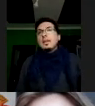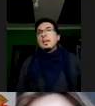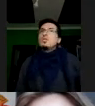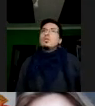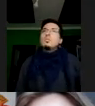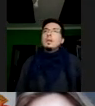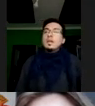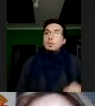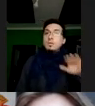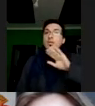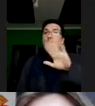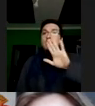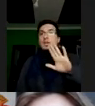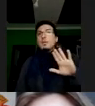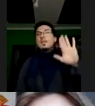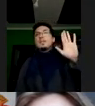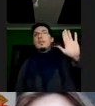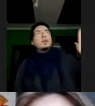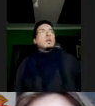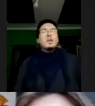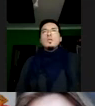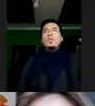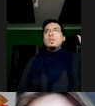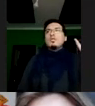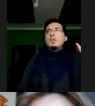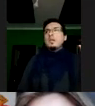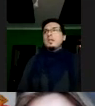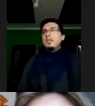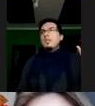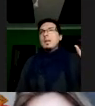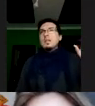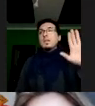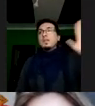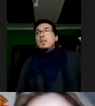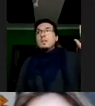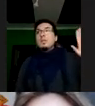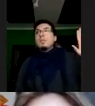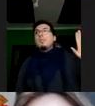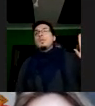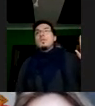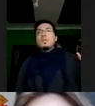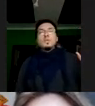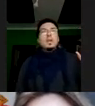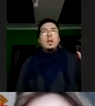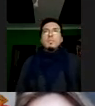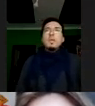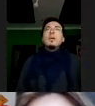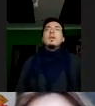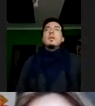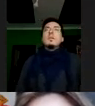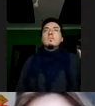que tiene la techumbre. Aquí estamos viendo desde arriba, imagínense, hay una techumbre de planchas de zinc, por ejemplo, que se conoce, o zinc